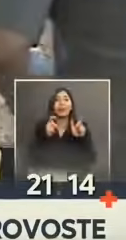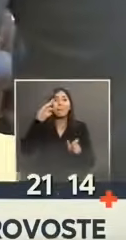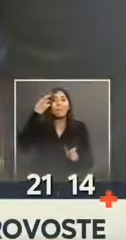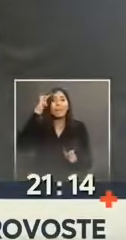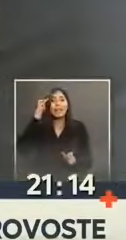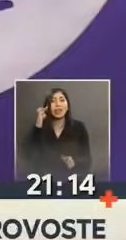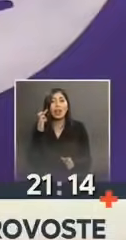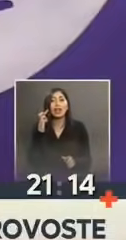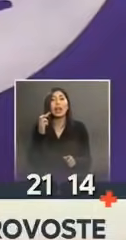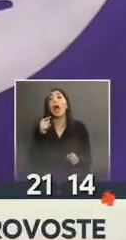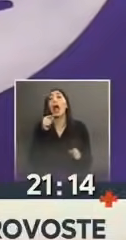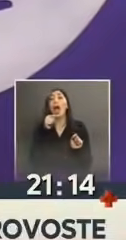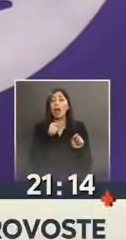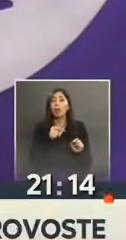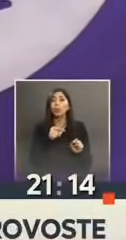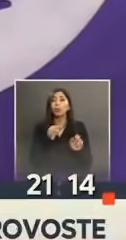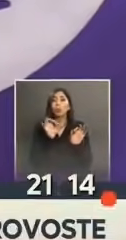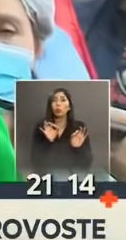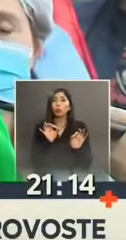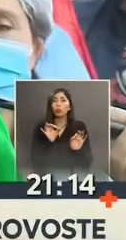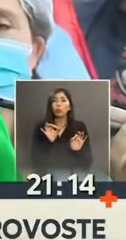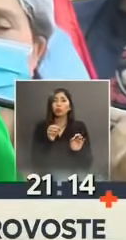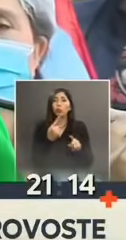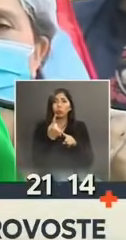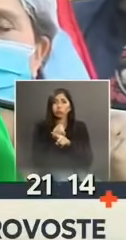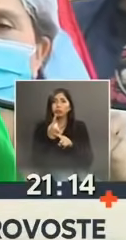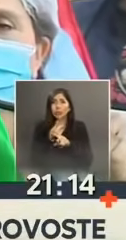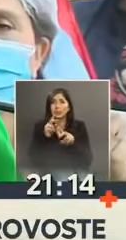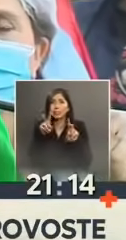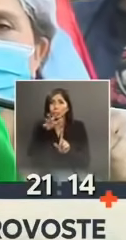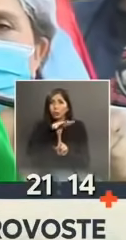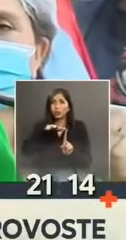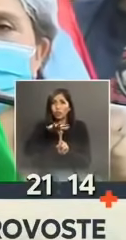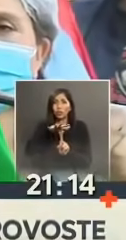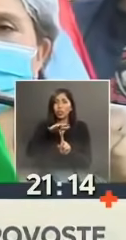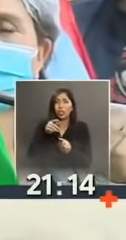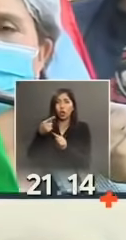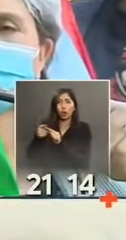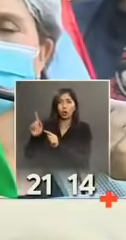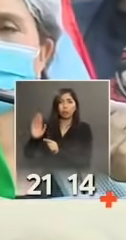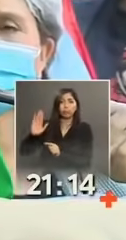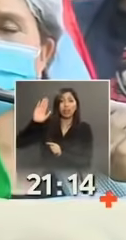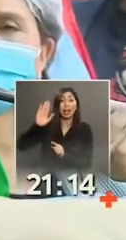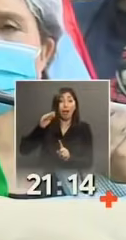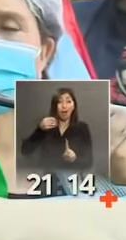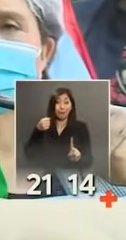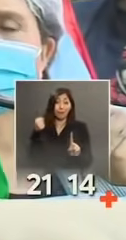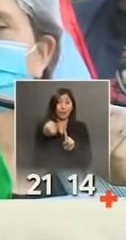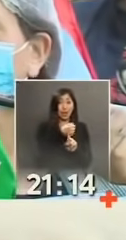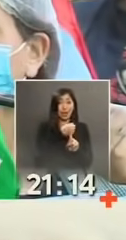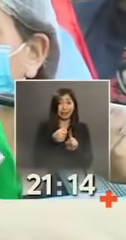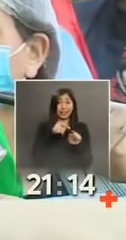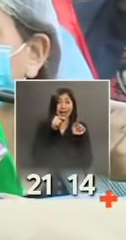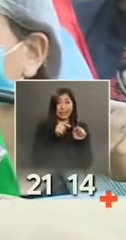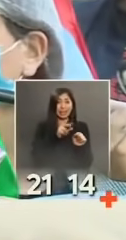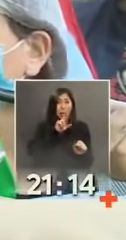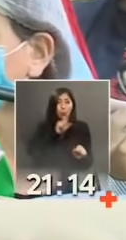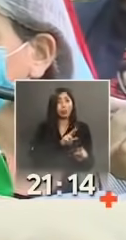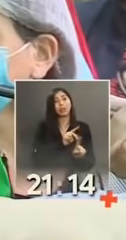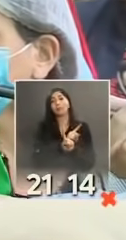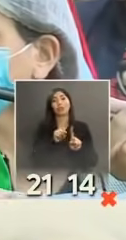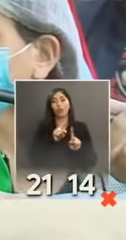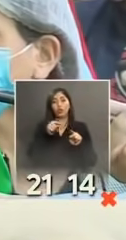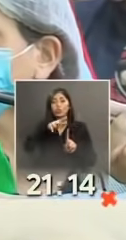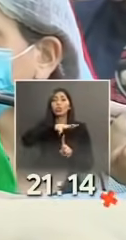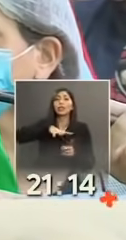hizo referencia a la situación de sus contendores. La violencia nunca va a ser la respuesta en una sociedad democrática. Podemos estar